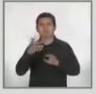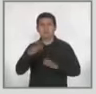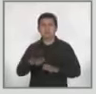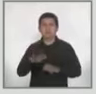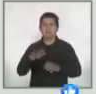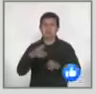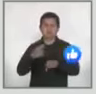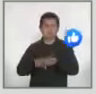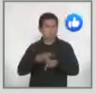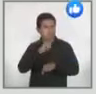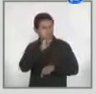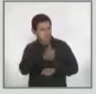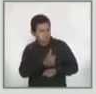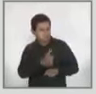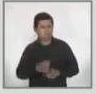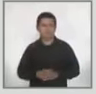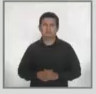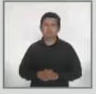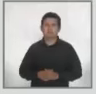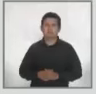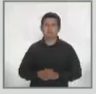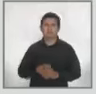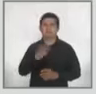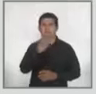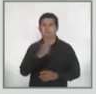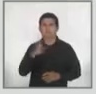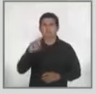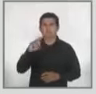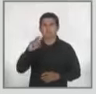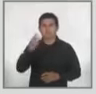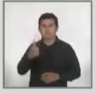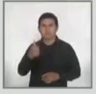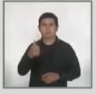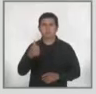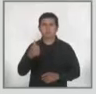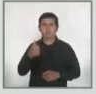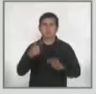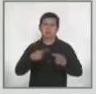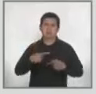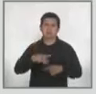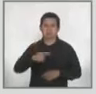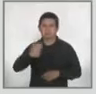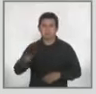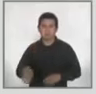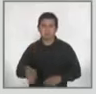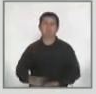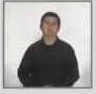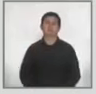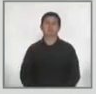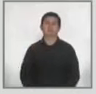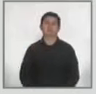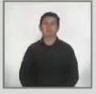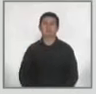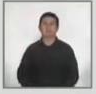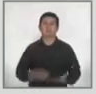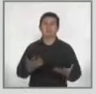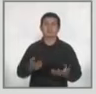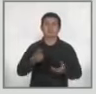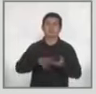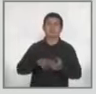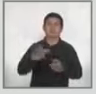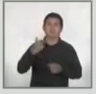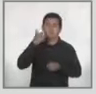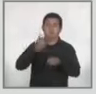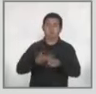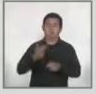casos negativos y 236 defunciones. En la jurisdicción